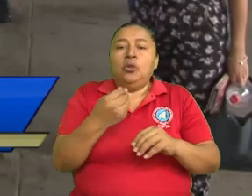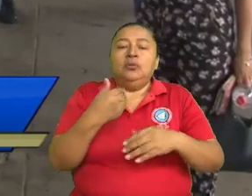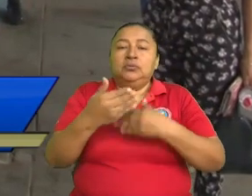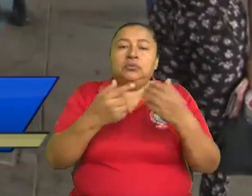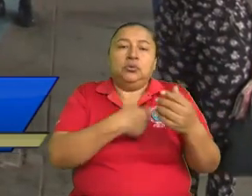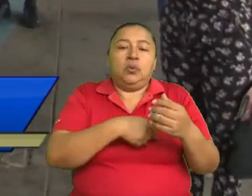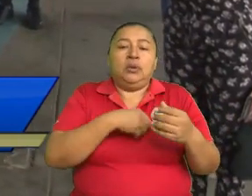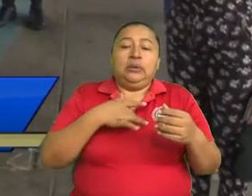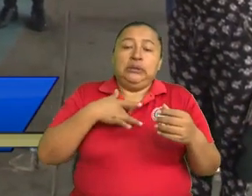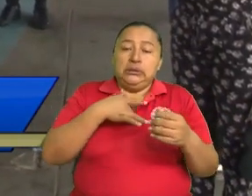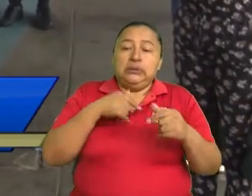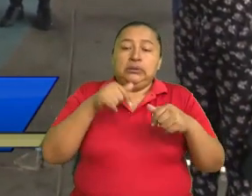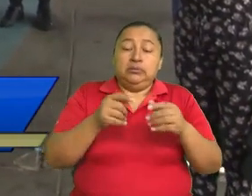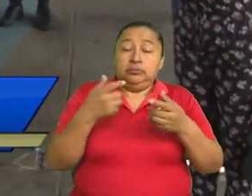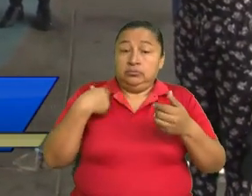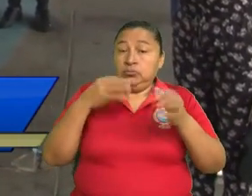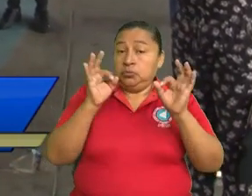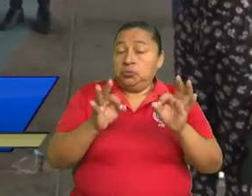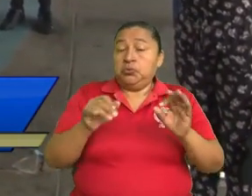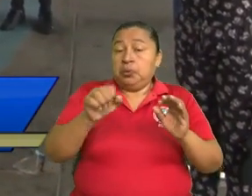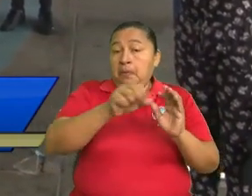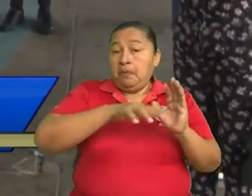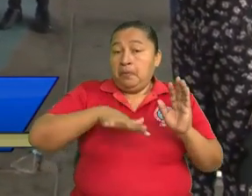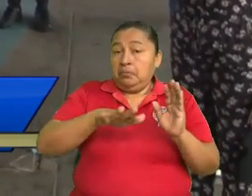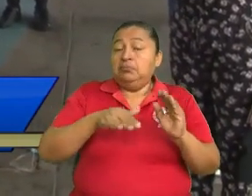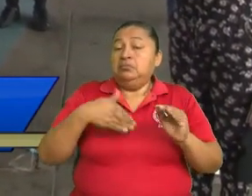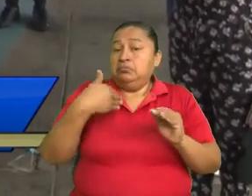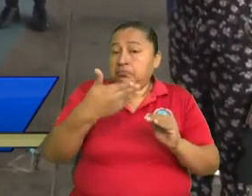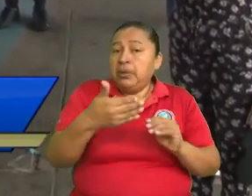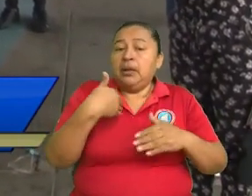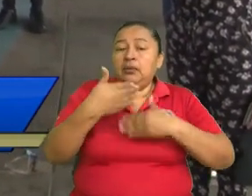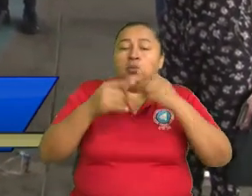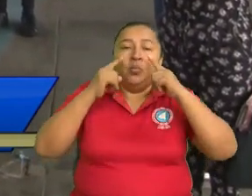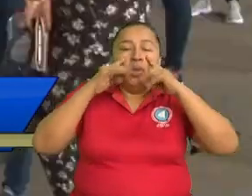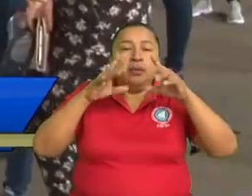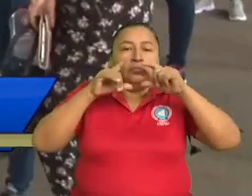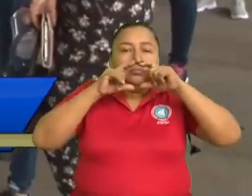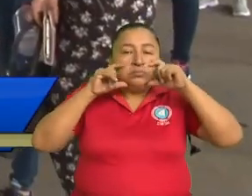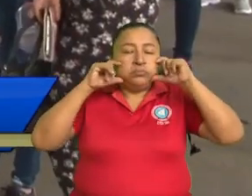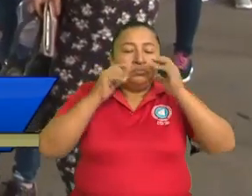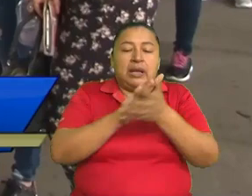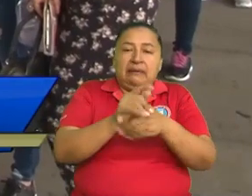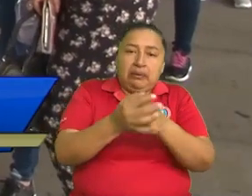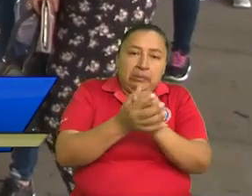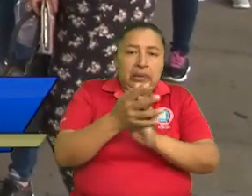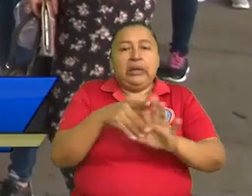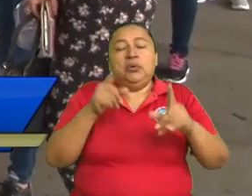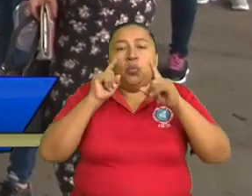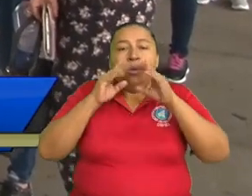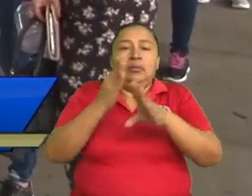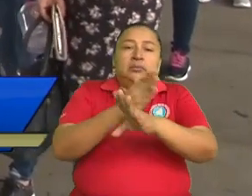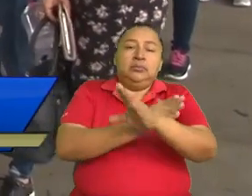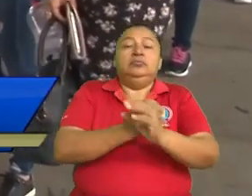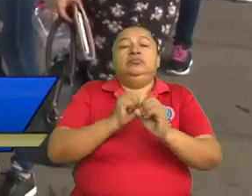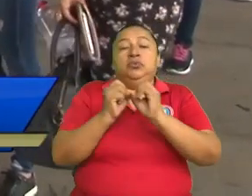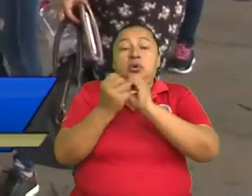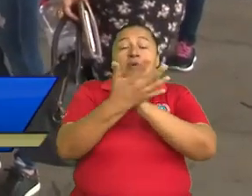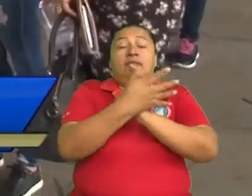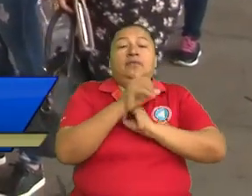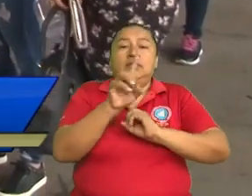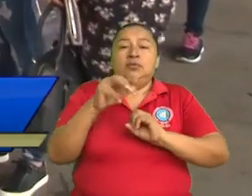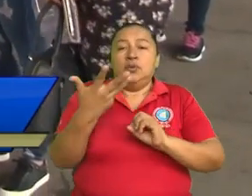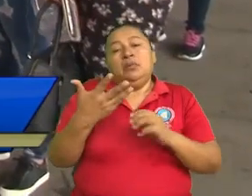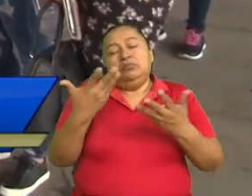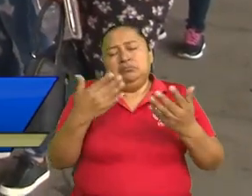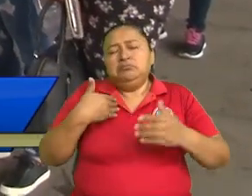los requerimientos de condiciones básicas para la protección, el cuidado de la salud y la prevención del COVID-19. Y bueno,